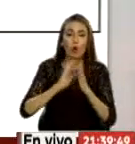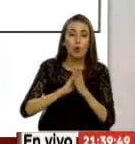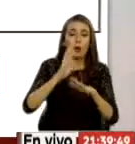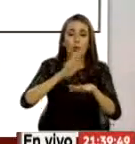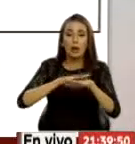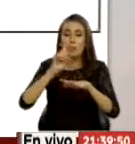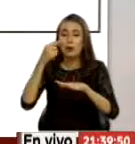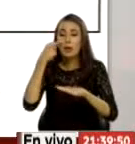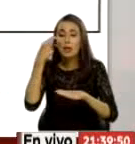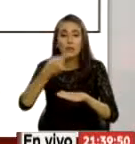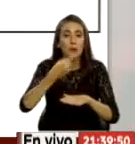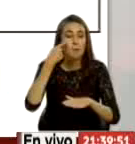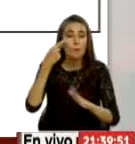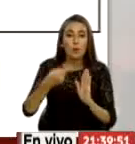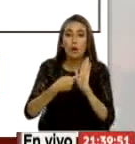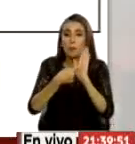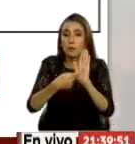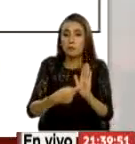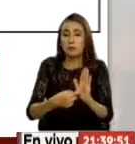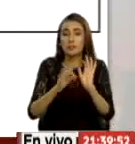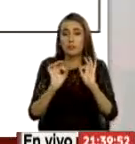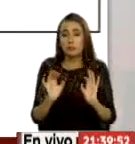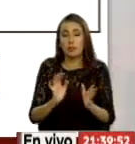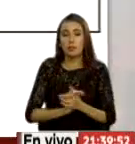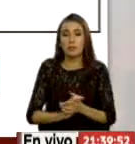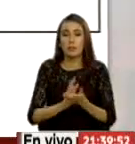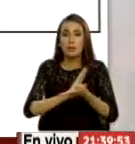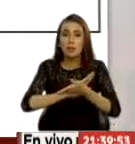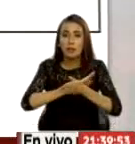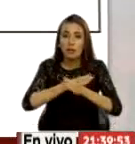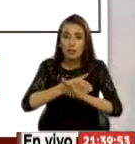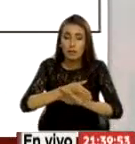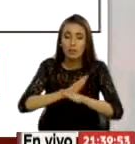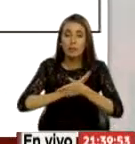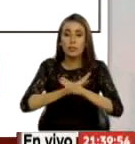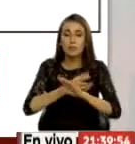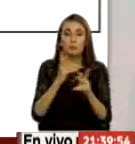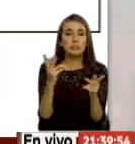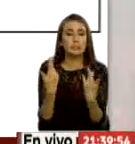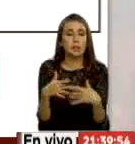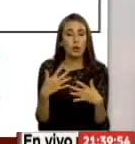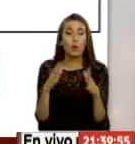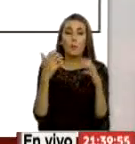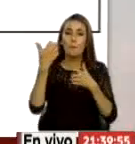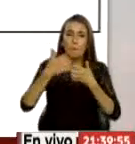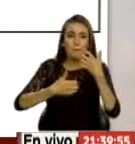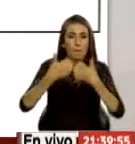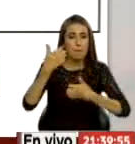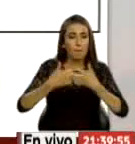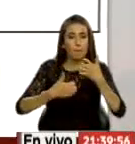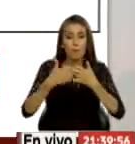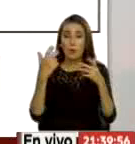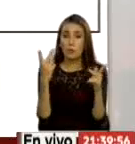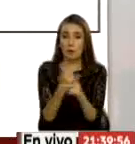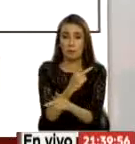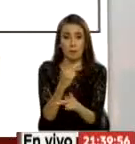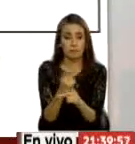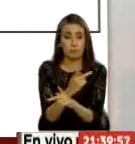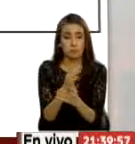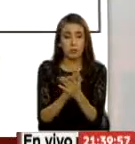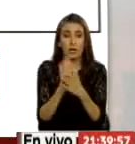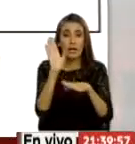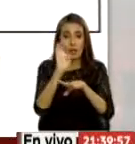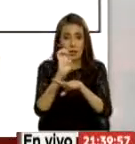que descargar las pruebas. Y pienso que después de estas graves situaciones en las que está pasando el país, porque no solamente es